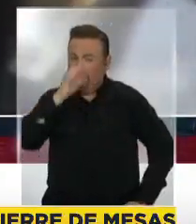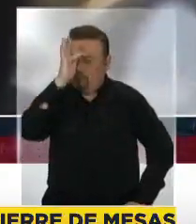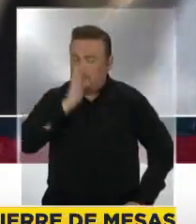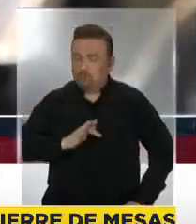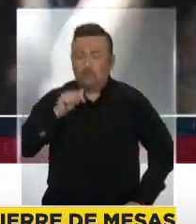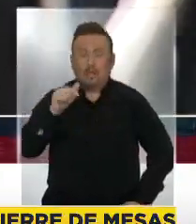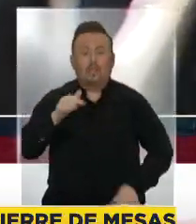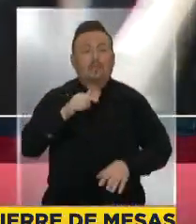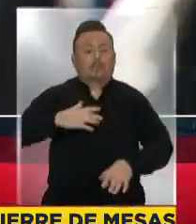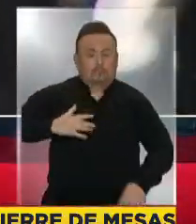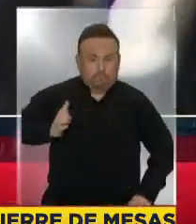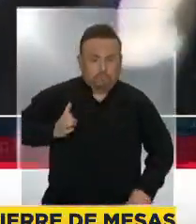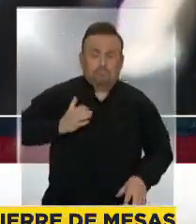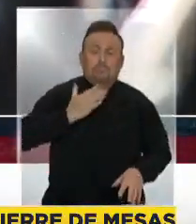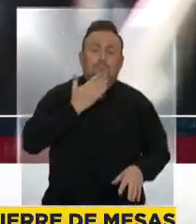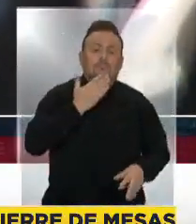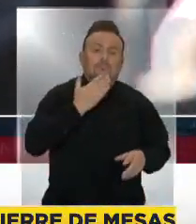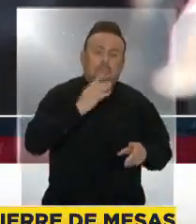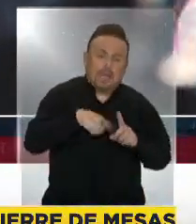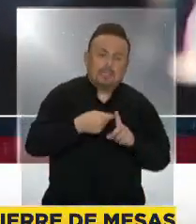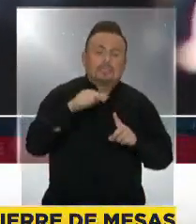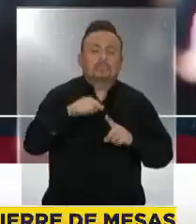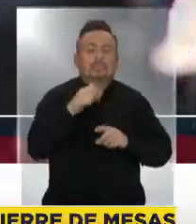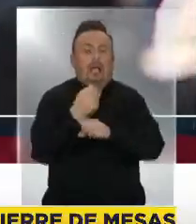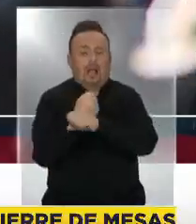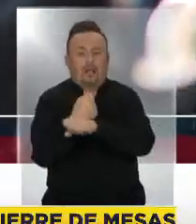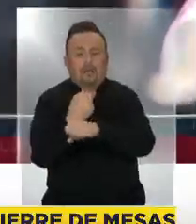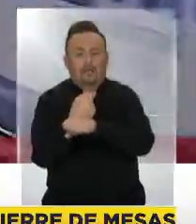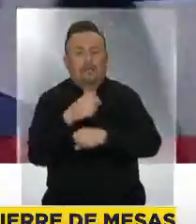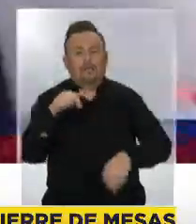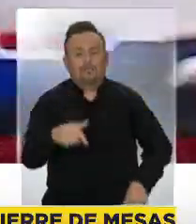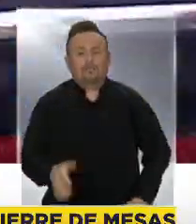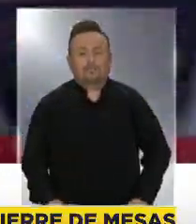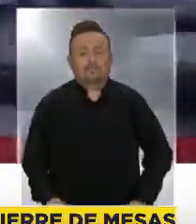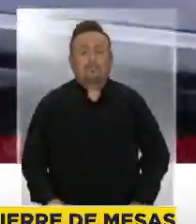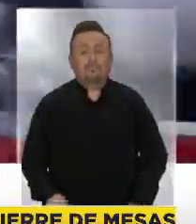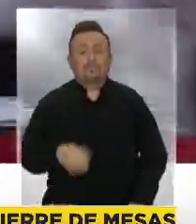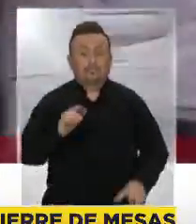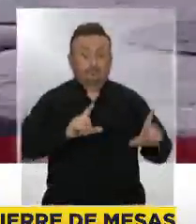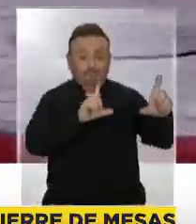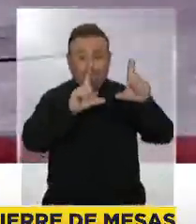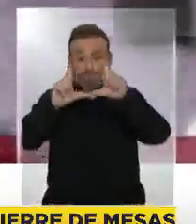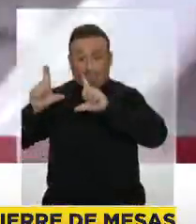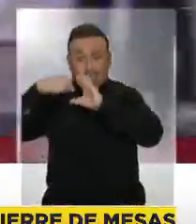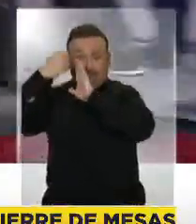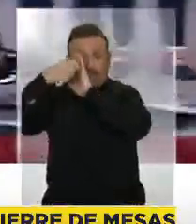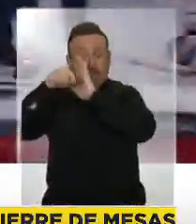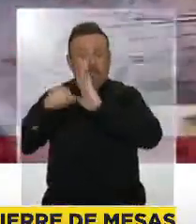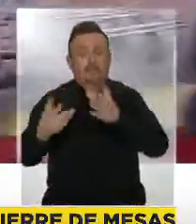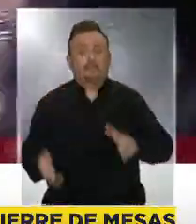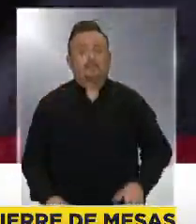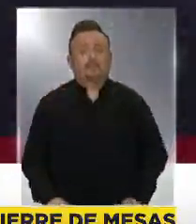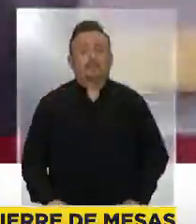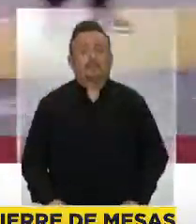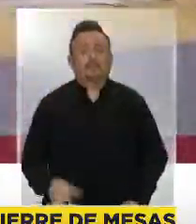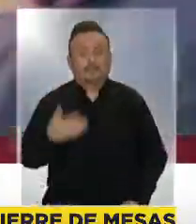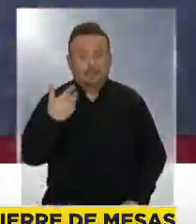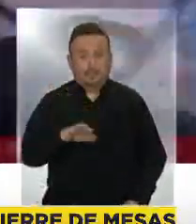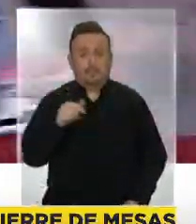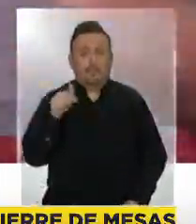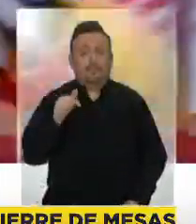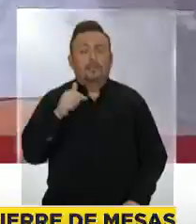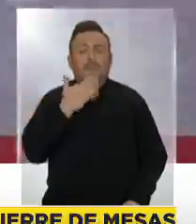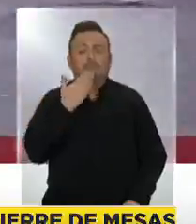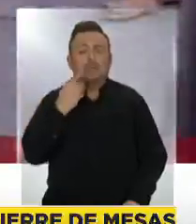de carabineros e equipos especiales. Incluso si para despedirnos también con las imágenes en vivo de José Ríos, ha llegado personal de